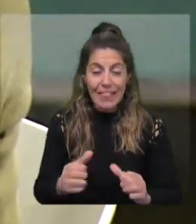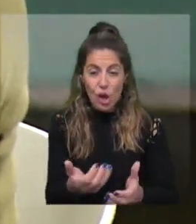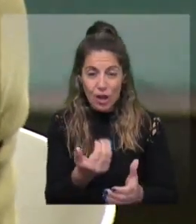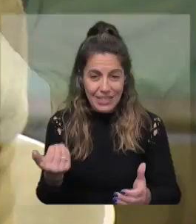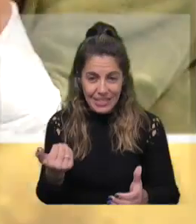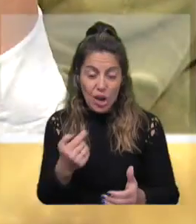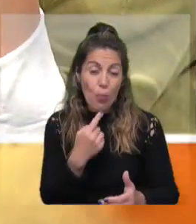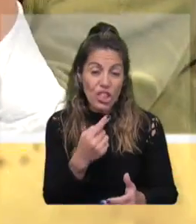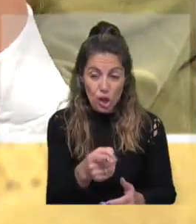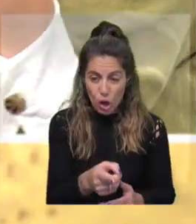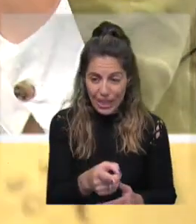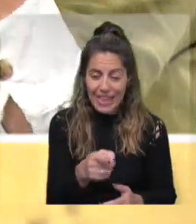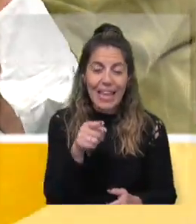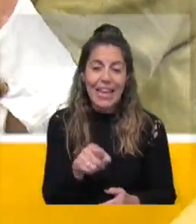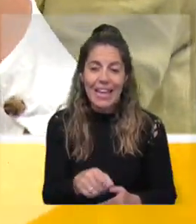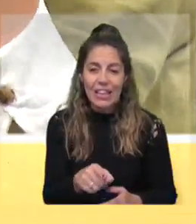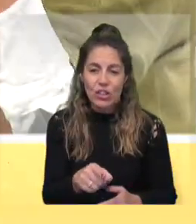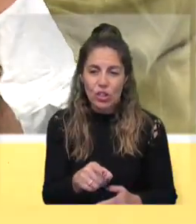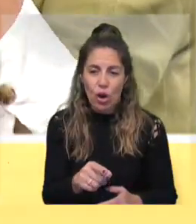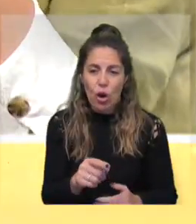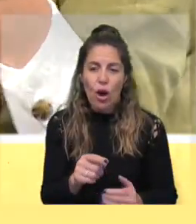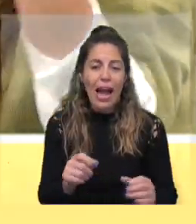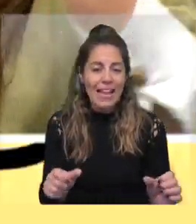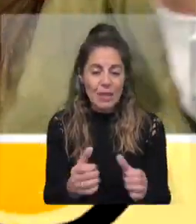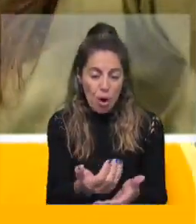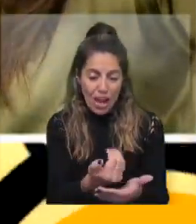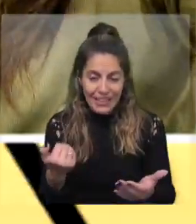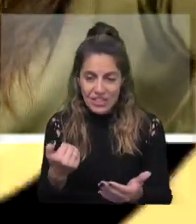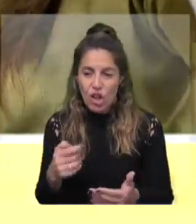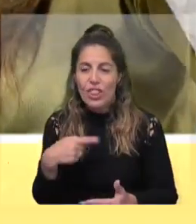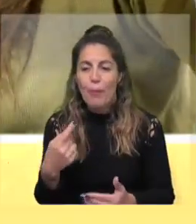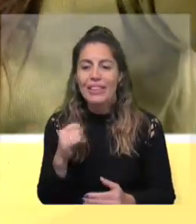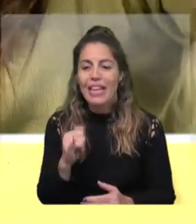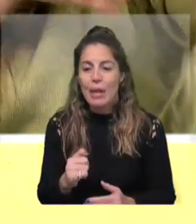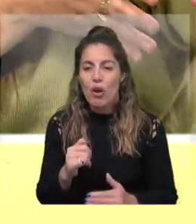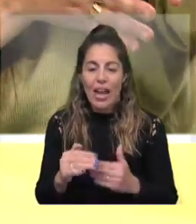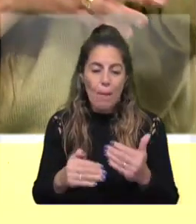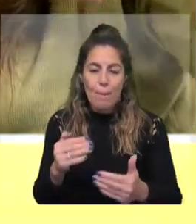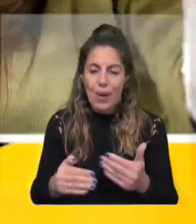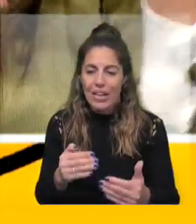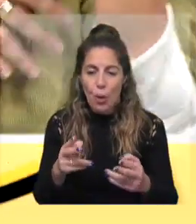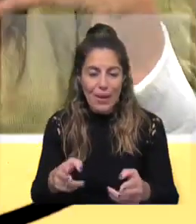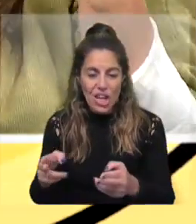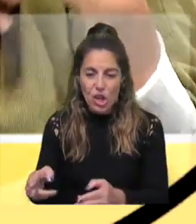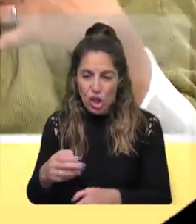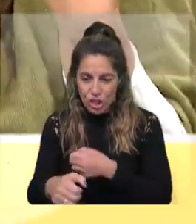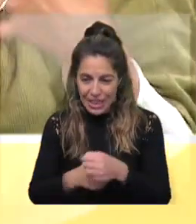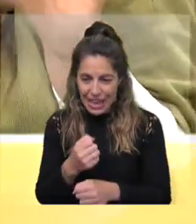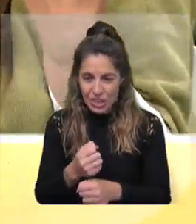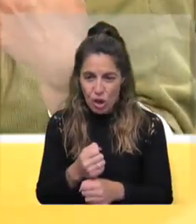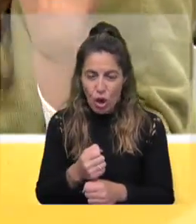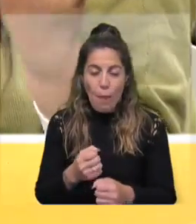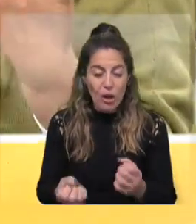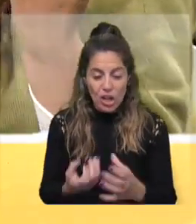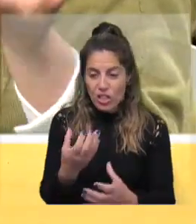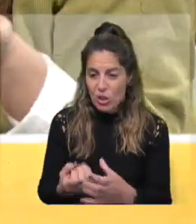como bien dijo Brian, esto es, bueno, vamos una vez, hacemos la extracción, pero después tenemos que ir en varios periodos del año porque los compuestos que se van